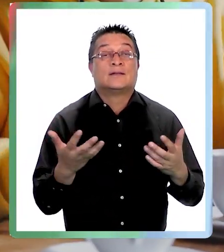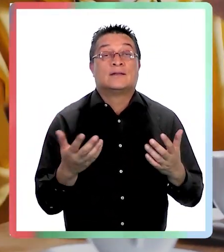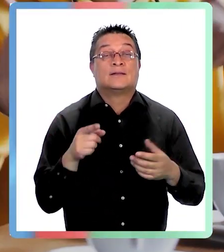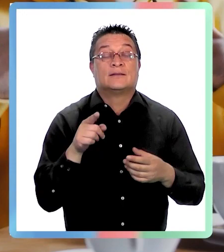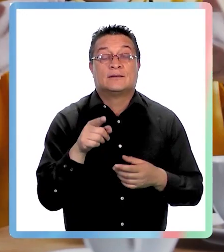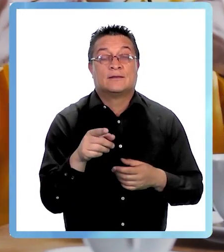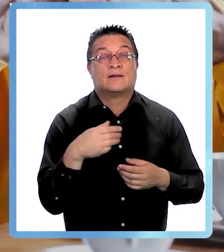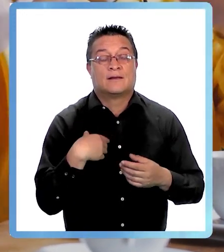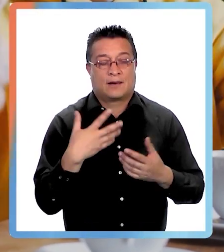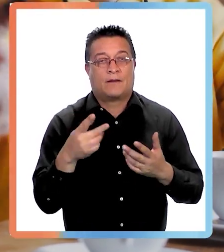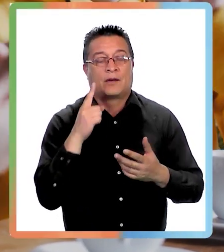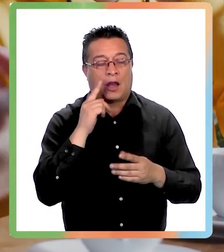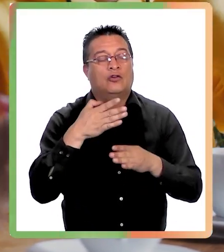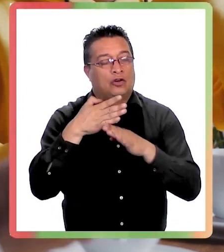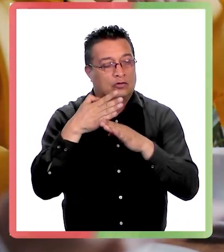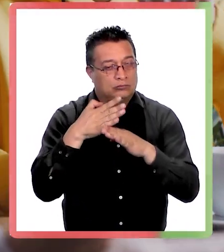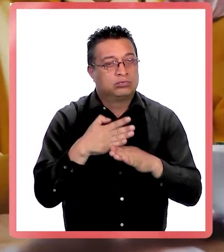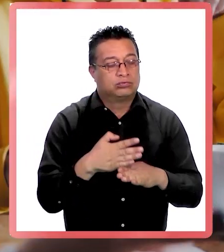de que